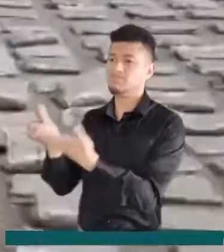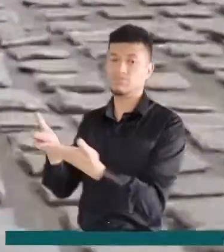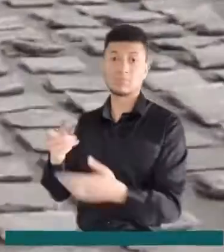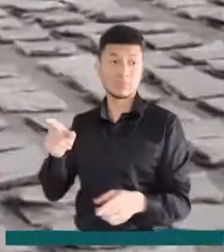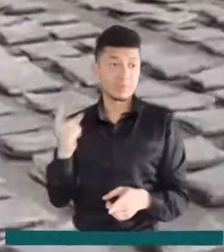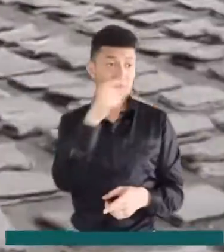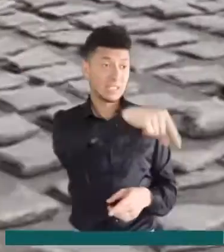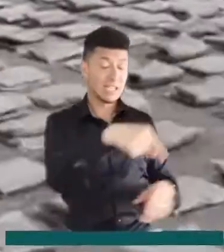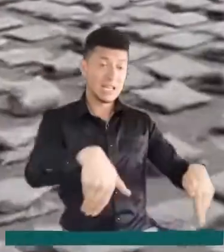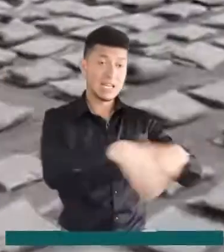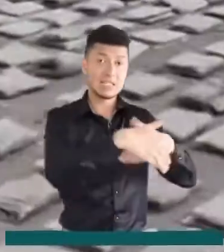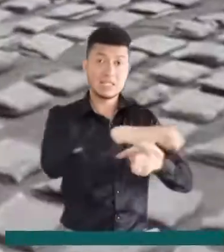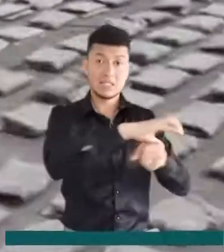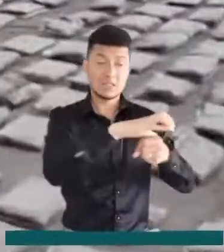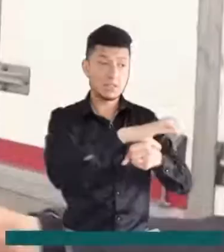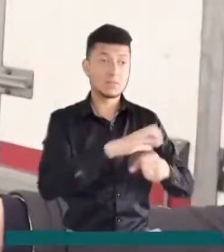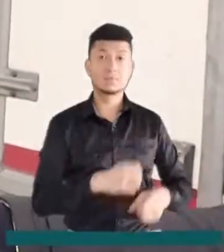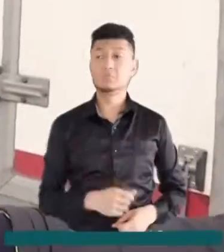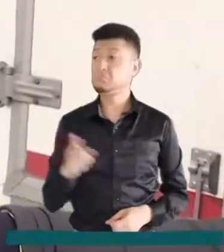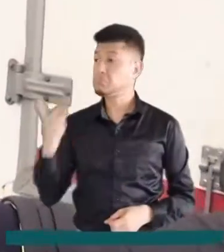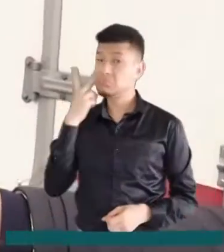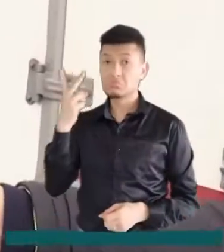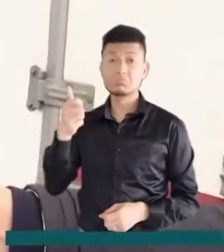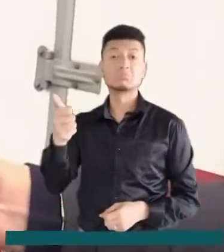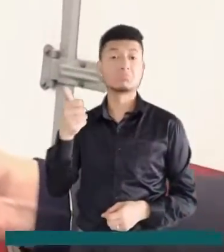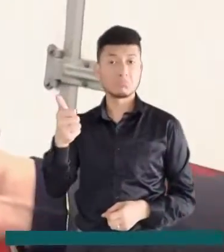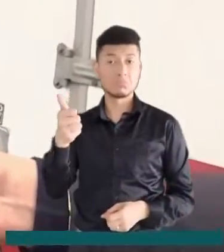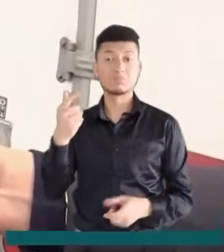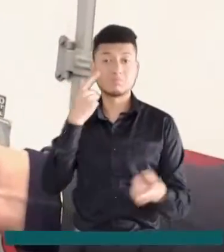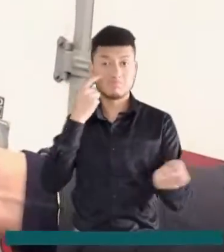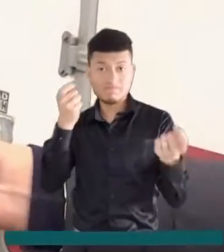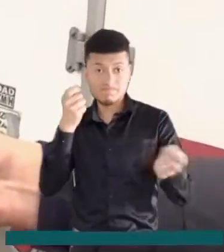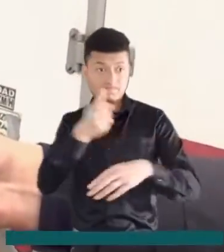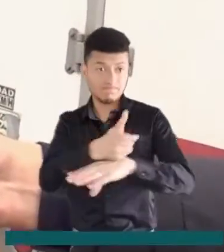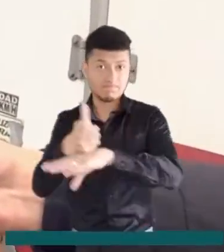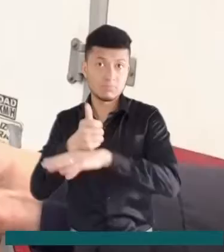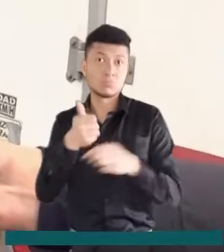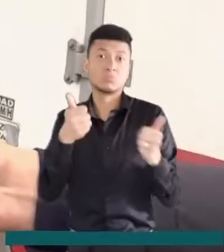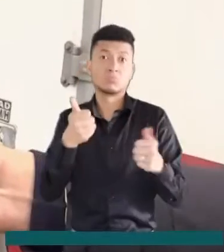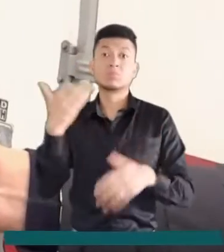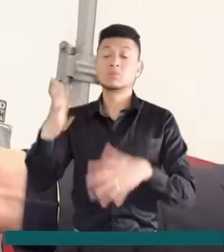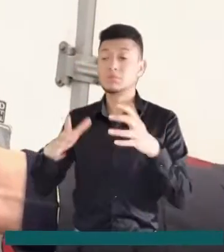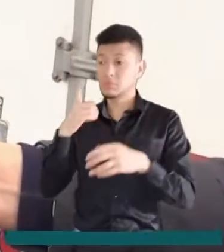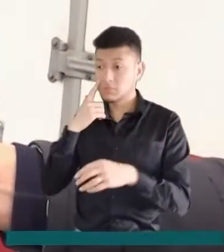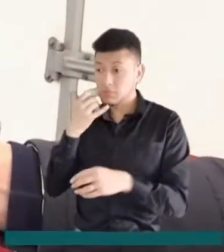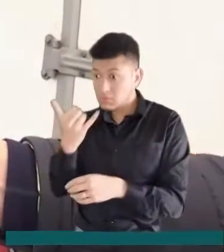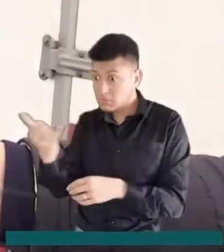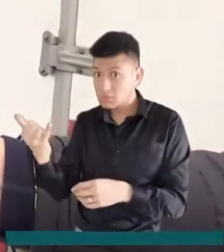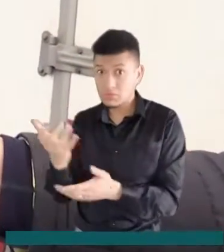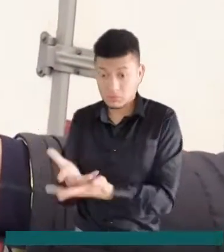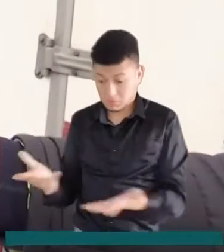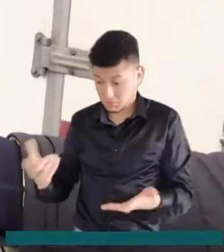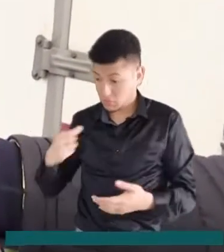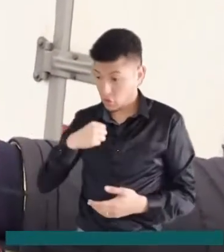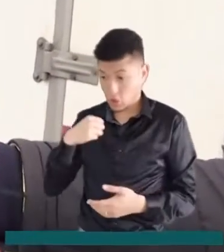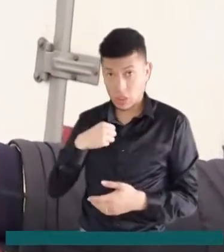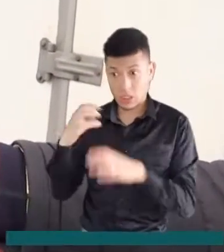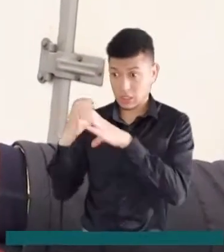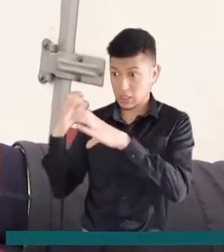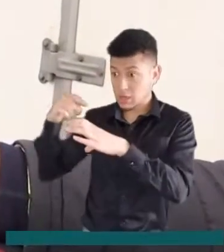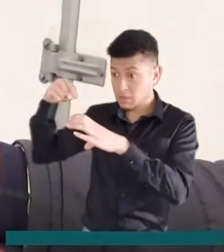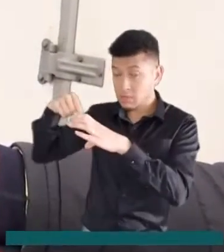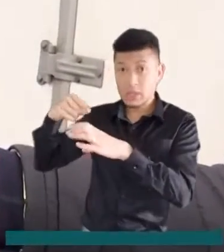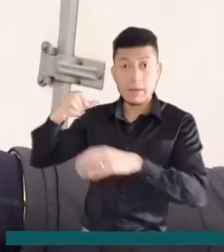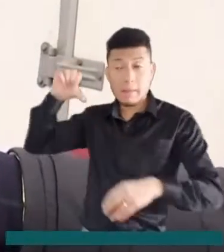logrando evitar que lleguen a las calles de esta ciudad. Entonces me parece muy bien, o sea, hacer ese control es bueno porque muchas veces incautan cosas que no debe llevar uno